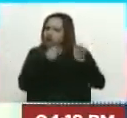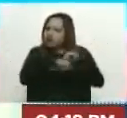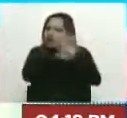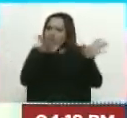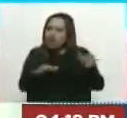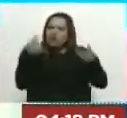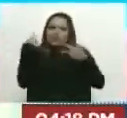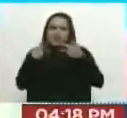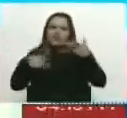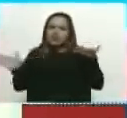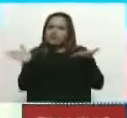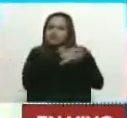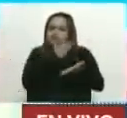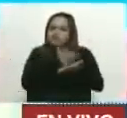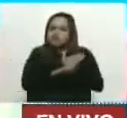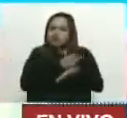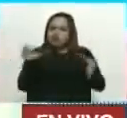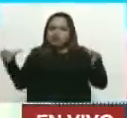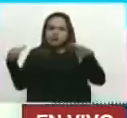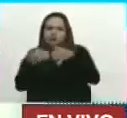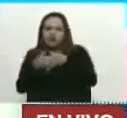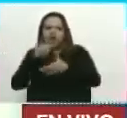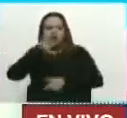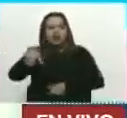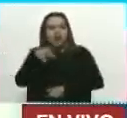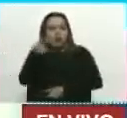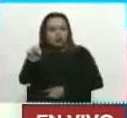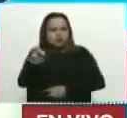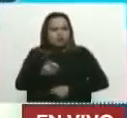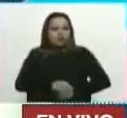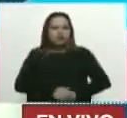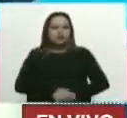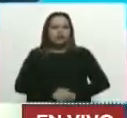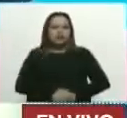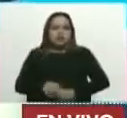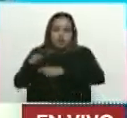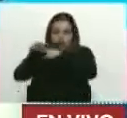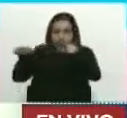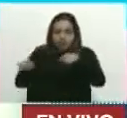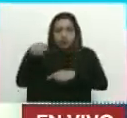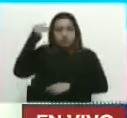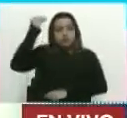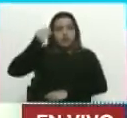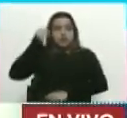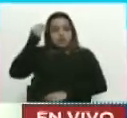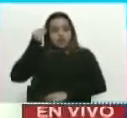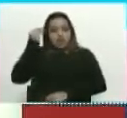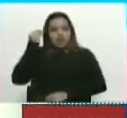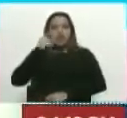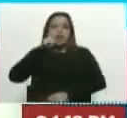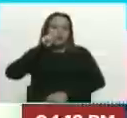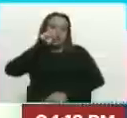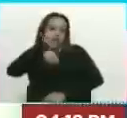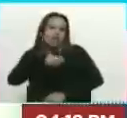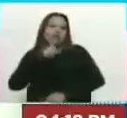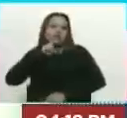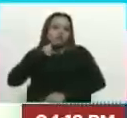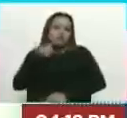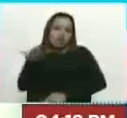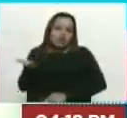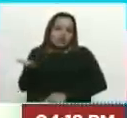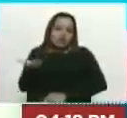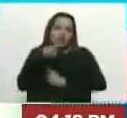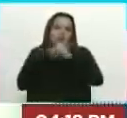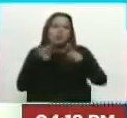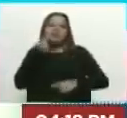los documentos de la cumbre de junio. Por supuesto que ellos están pensando en Ucrania y en Rusia, pero lo